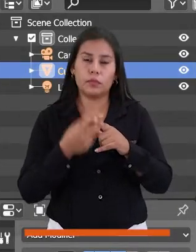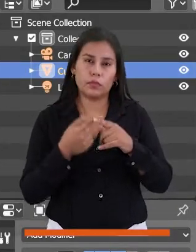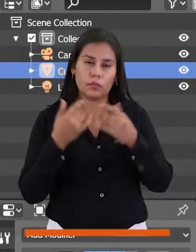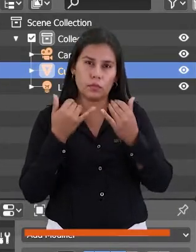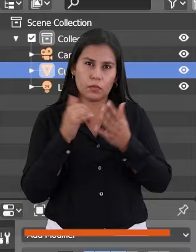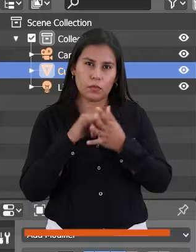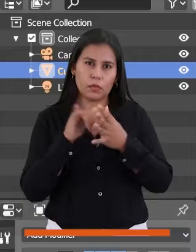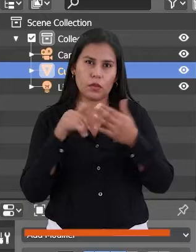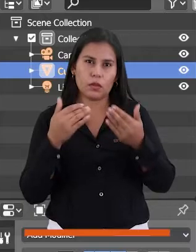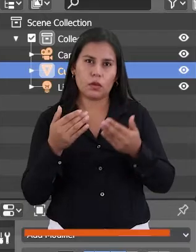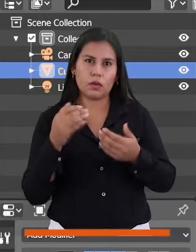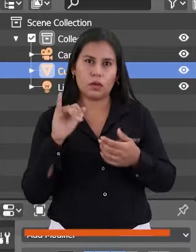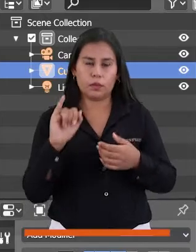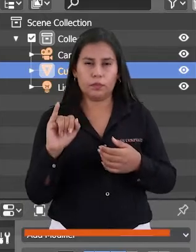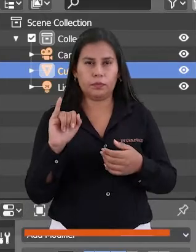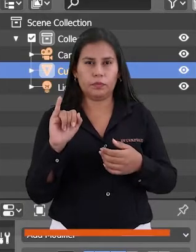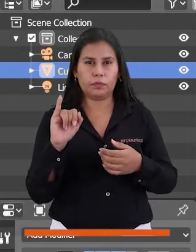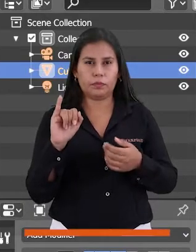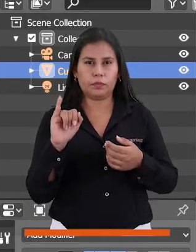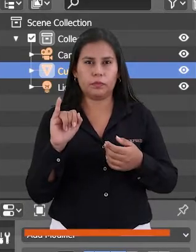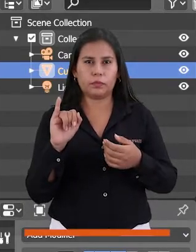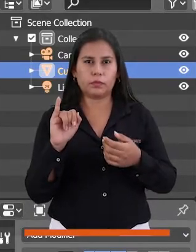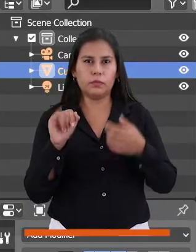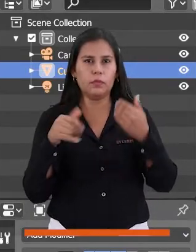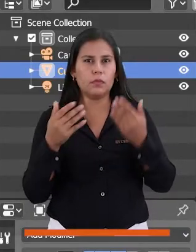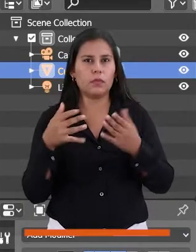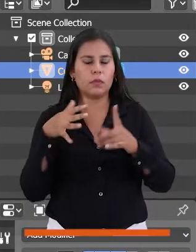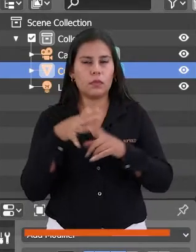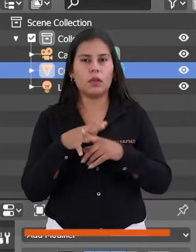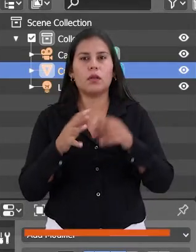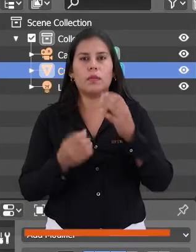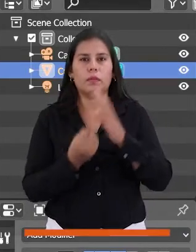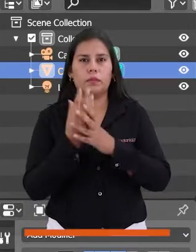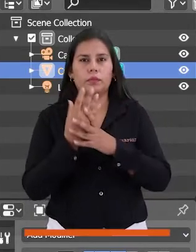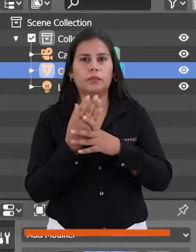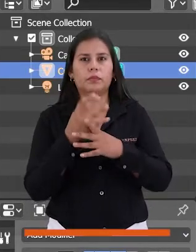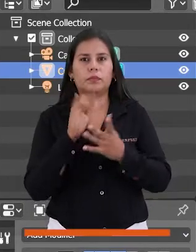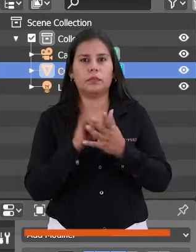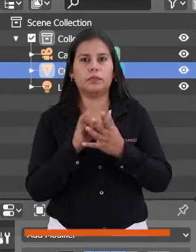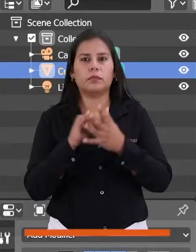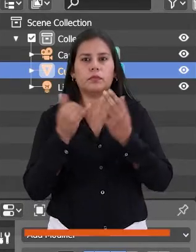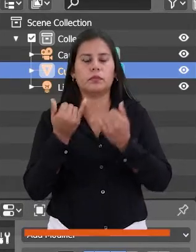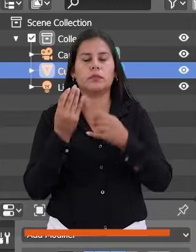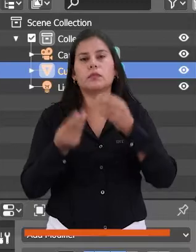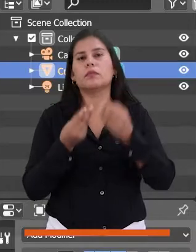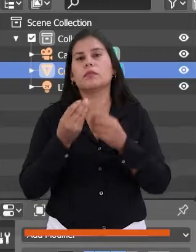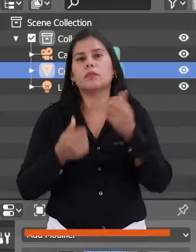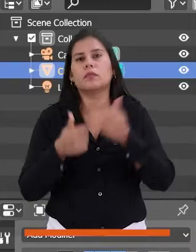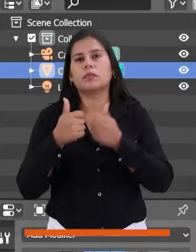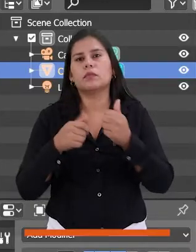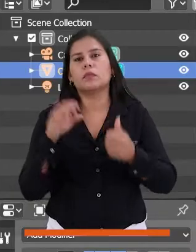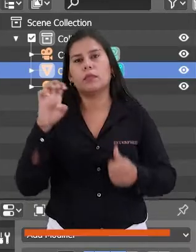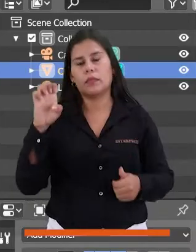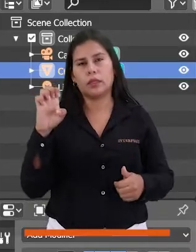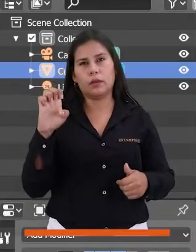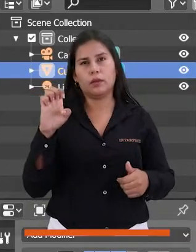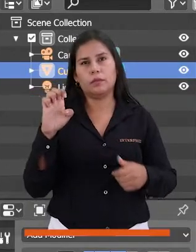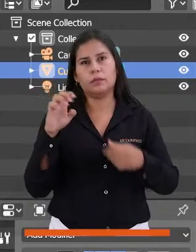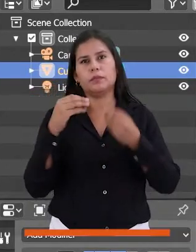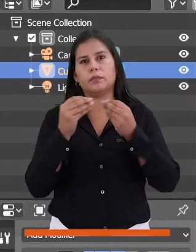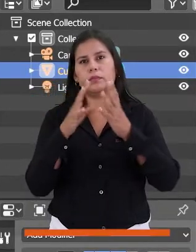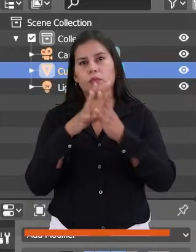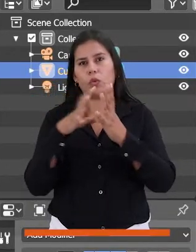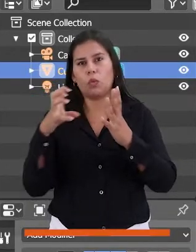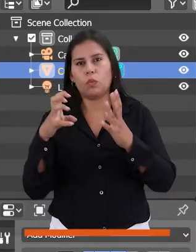Entonces, miren que al presionar la tecla I me genera un nuevo polígono y ahora voy a presionar la tecla E